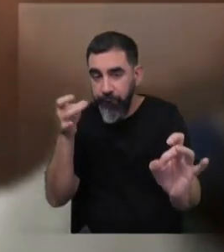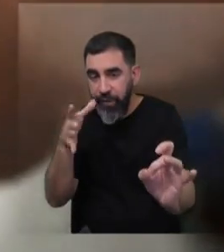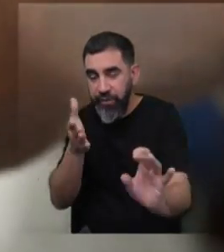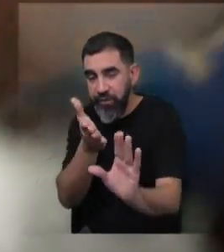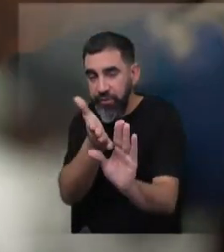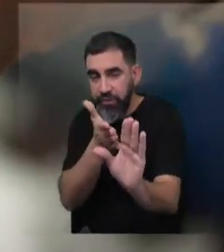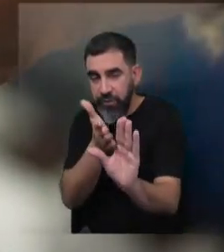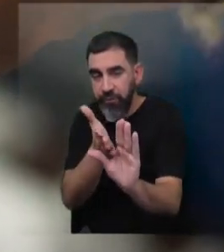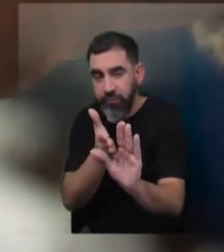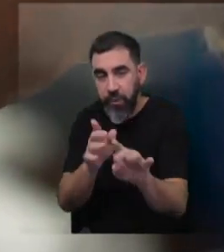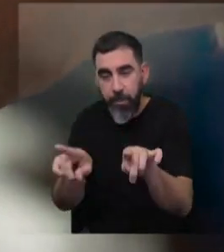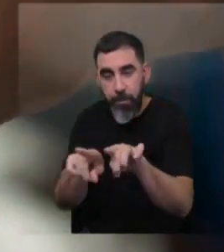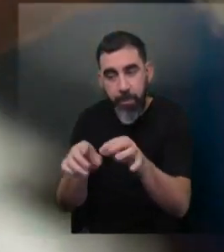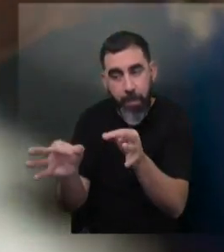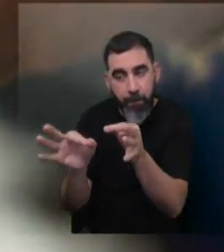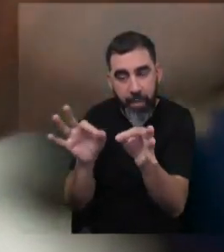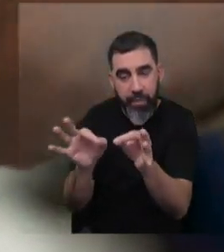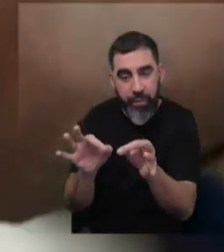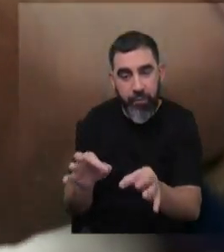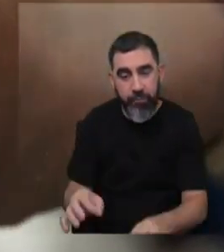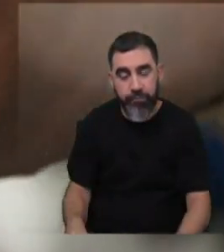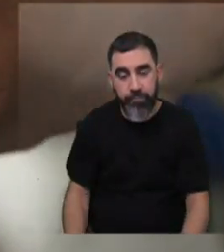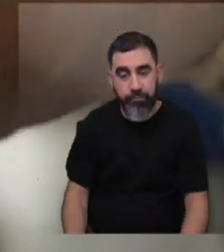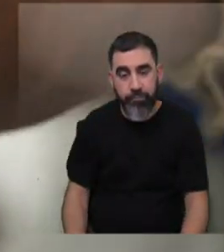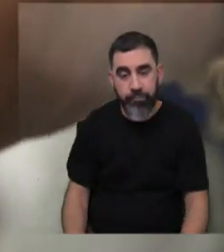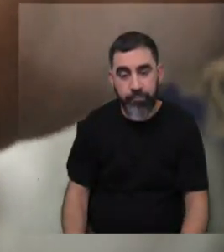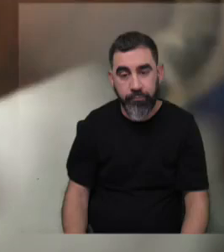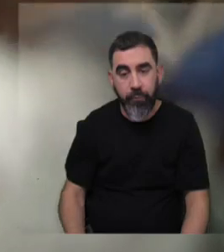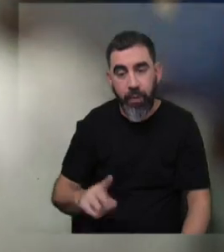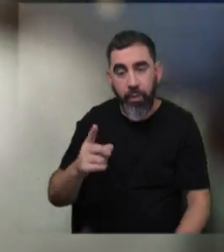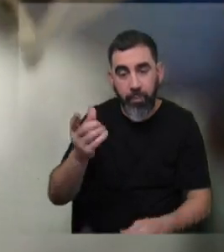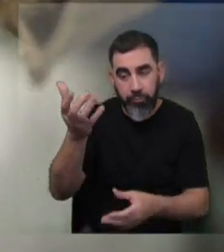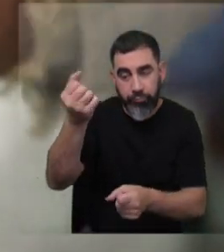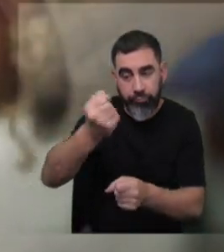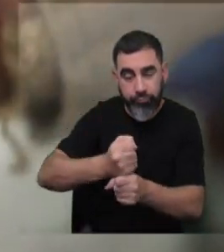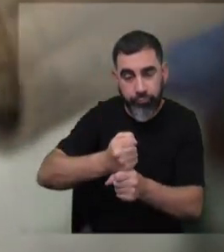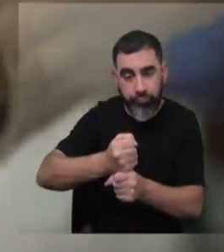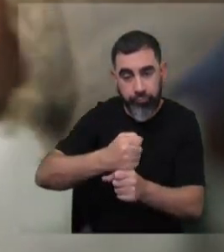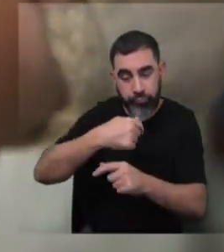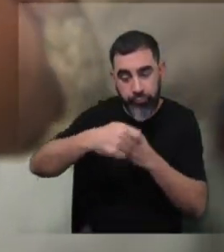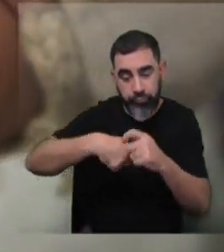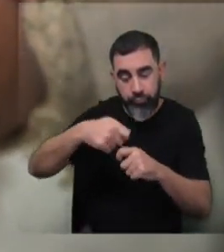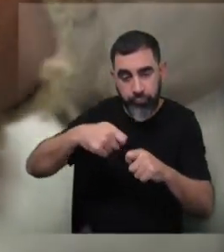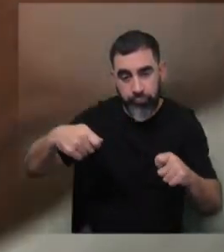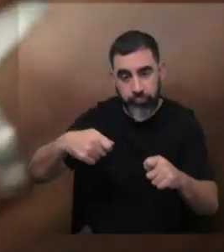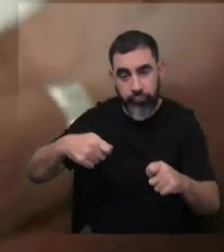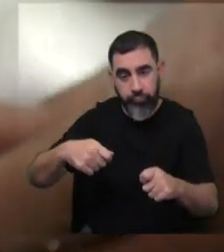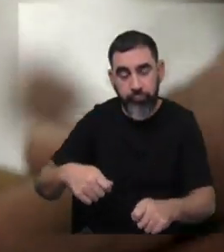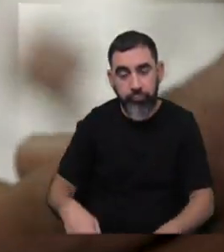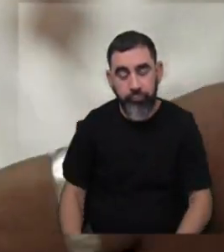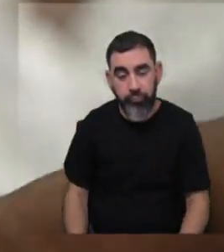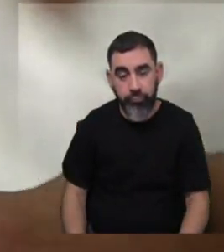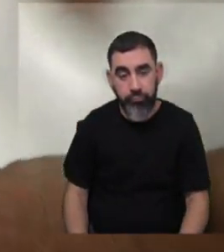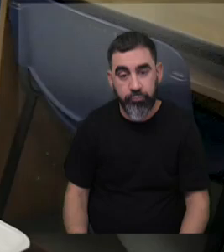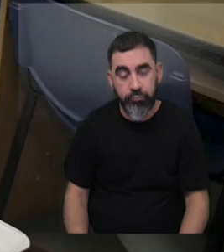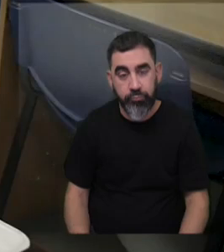el mismo tamaño de esta pieza que luego se la enmangaba en una pieza de